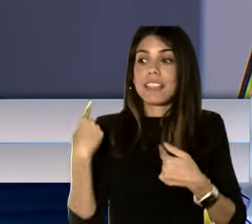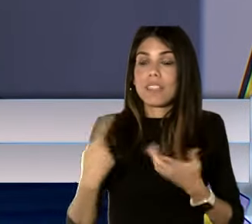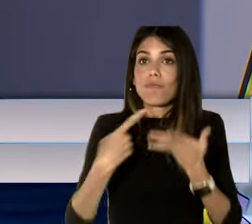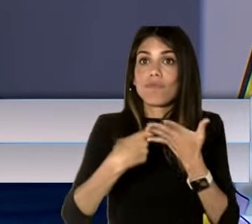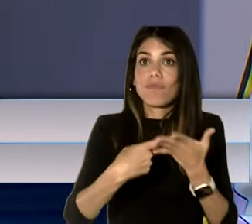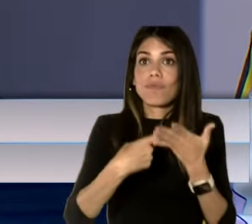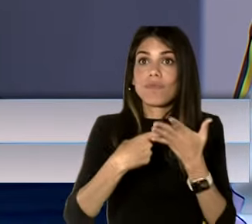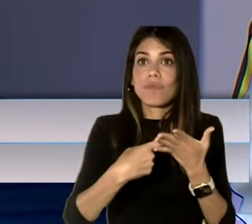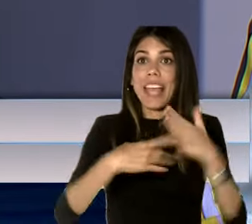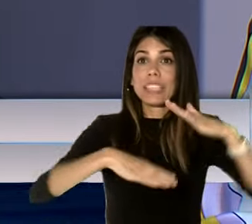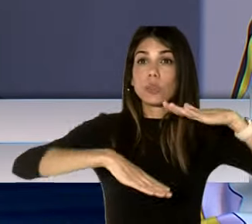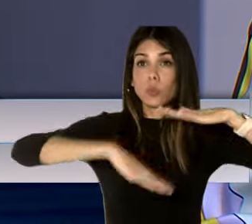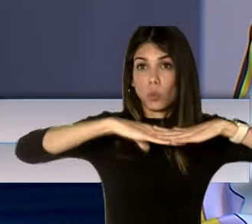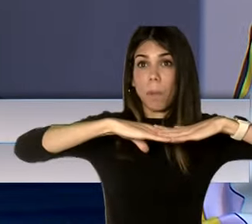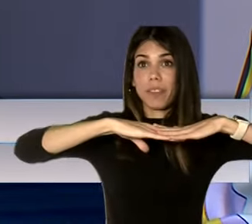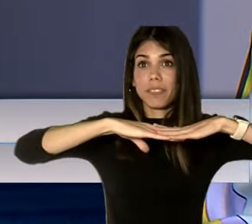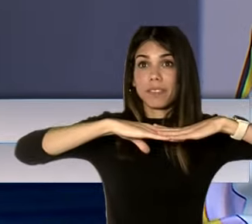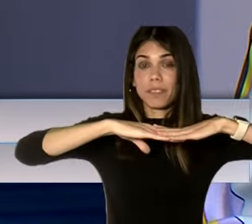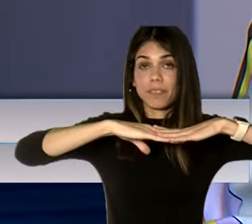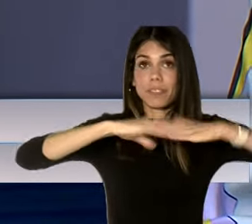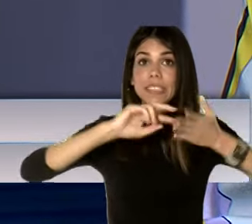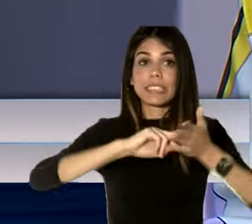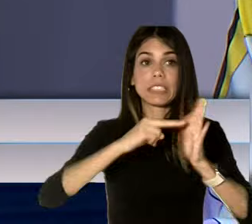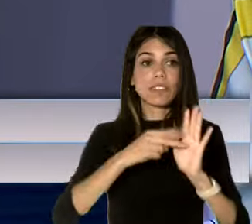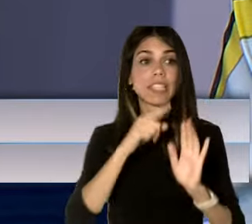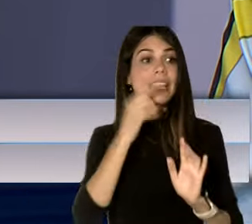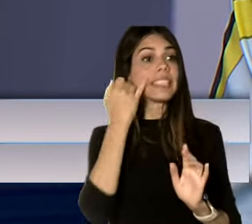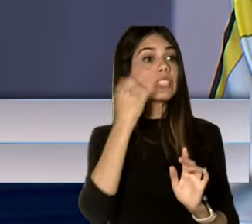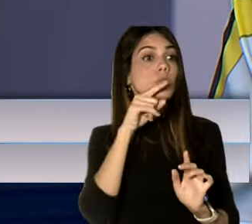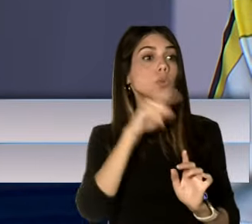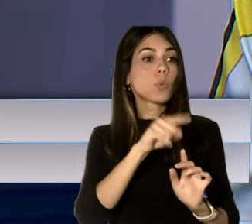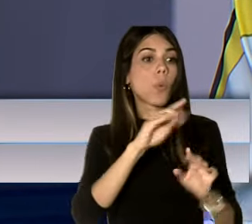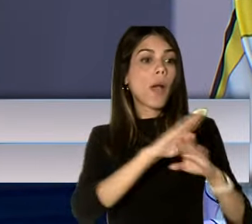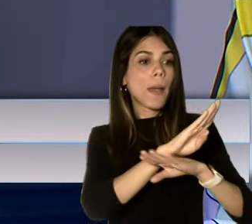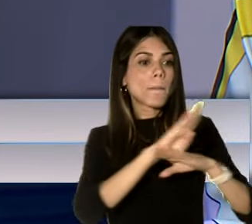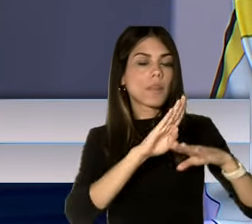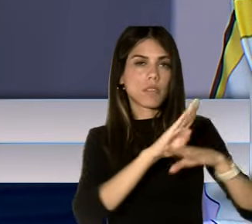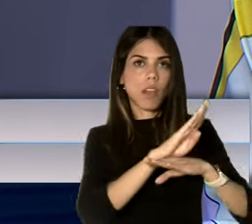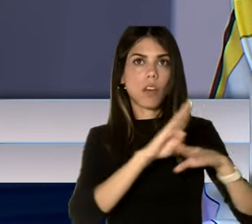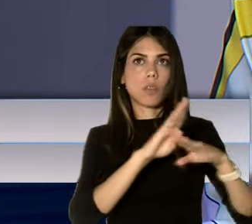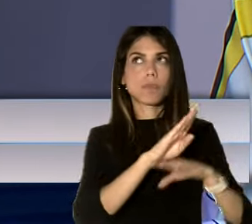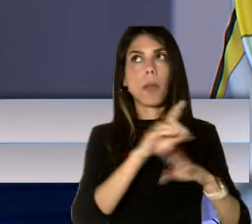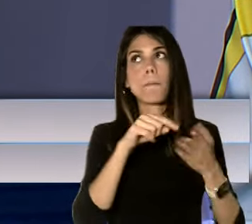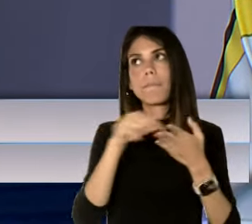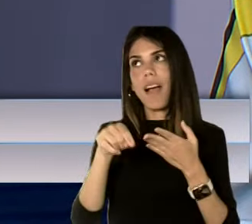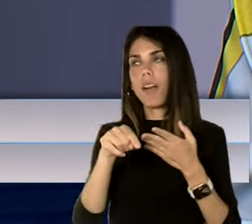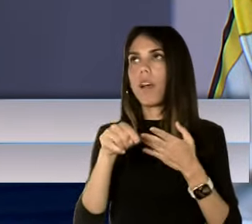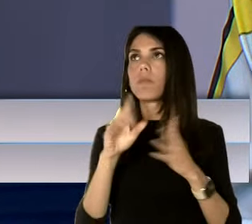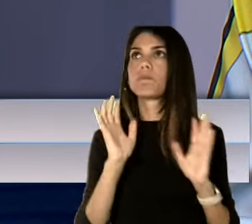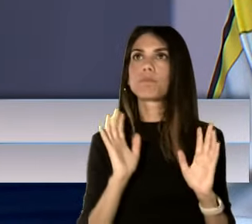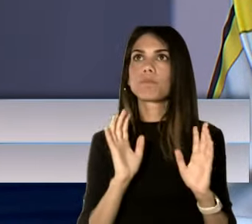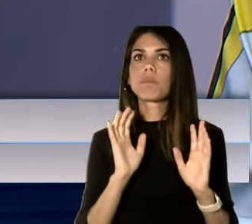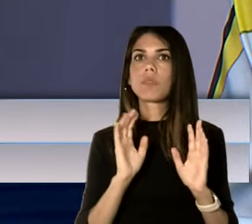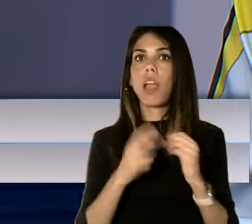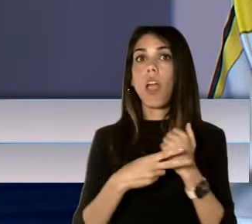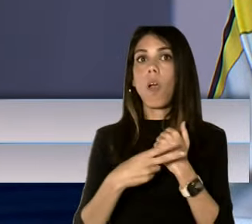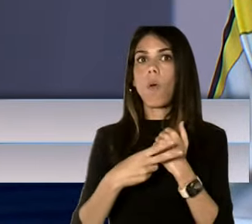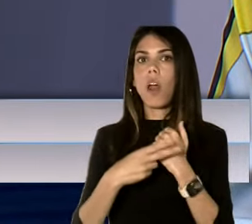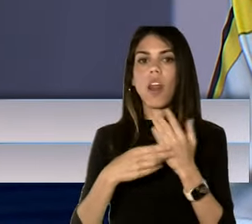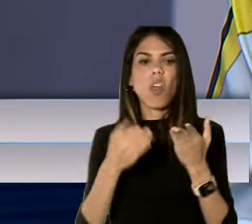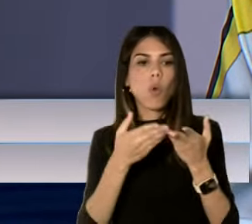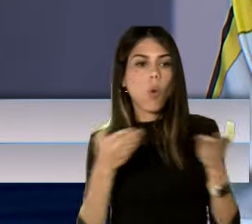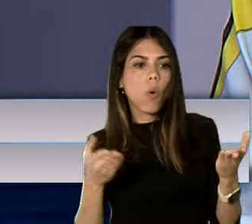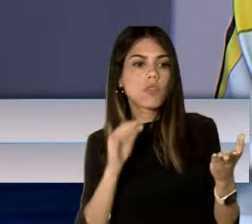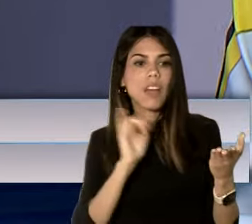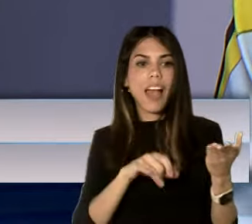de el tope Eso quiere decir que si tú empresario está pagando $1,000 de de propiedad mueble